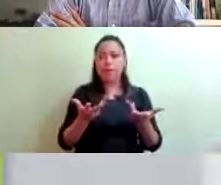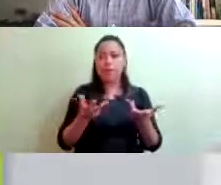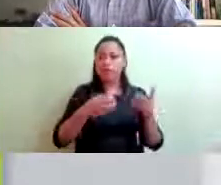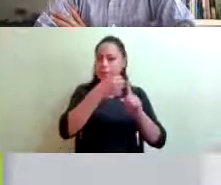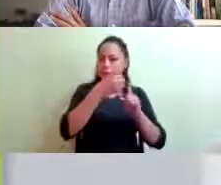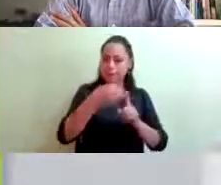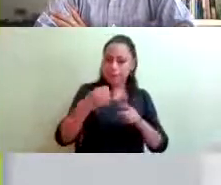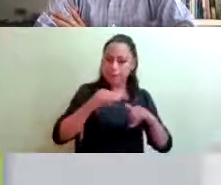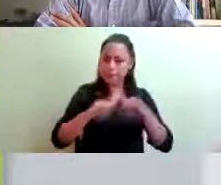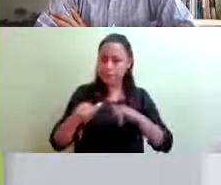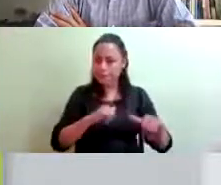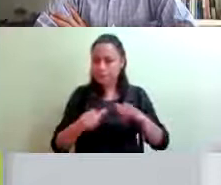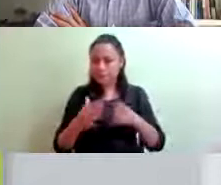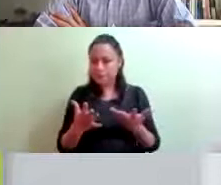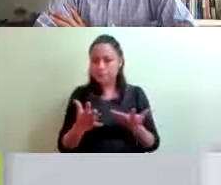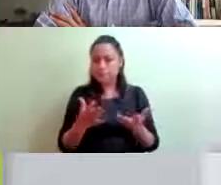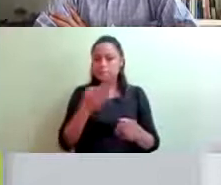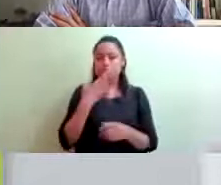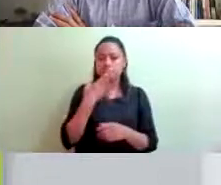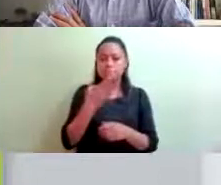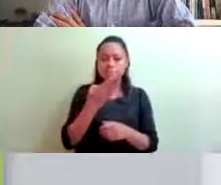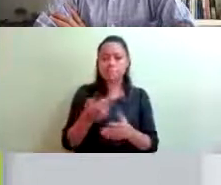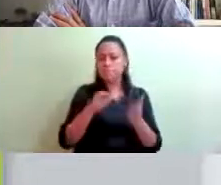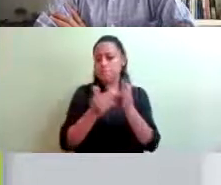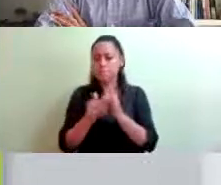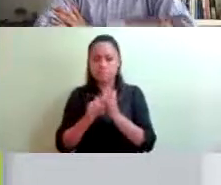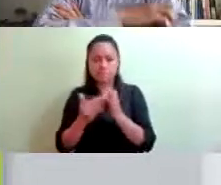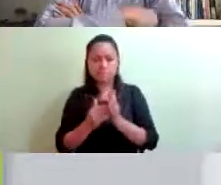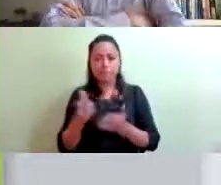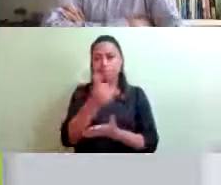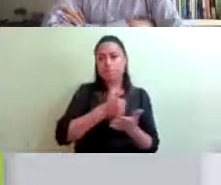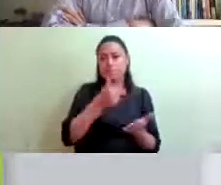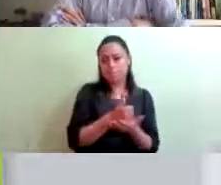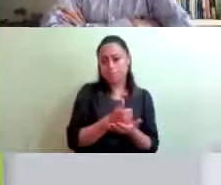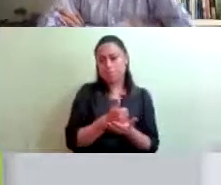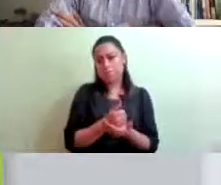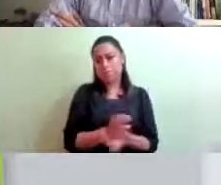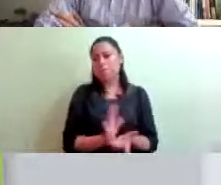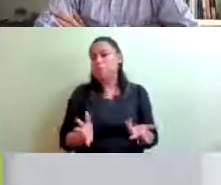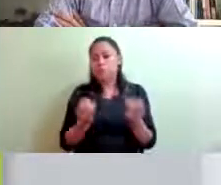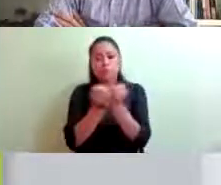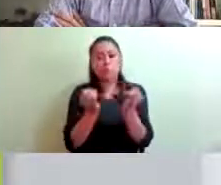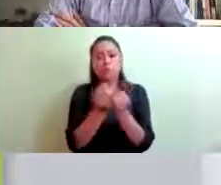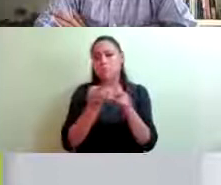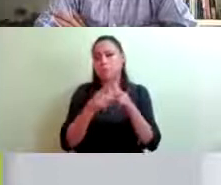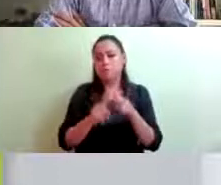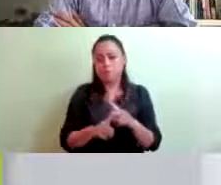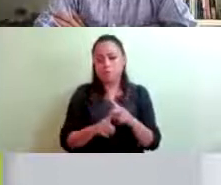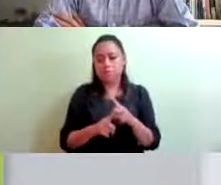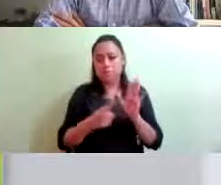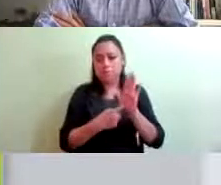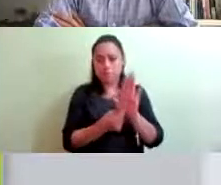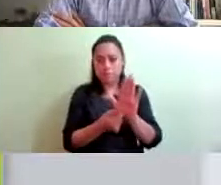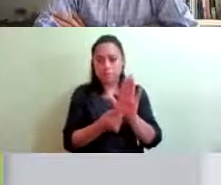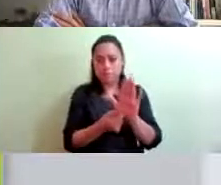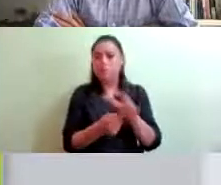de adecuada planeación urbana. El énfasis en el suelo de conservación, bien lo comentaba yo mismo al inicio de la presentación,